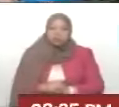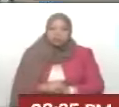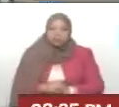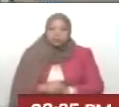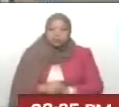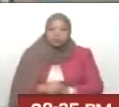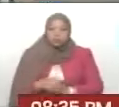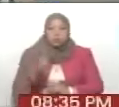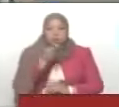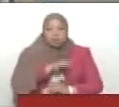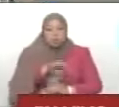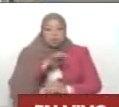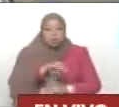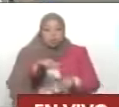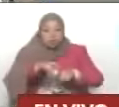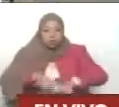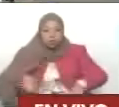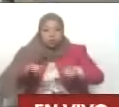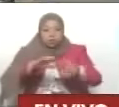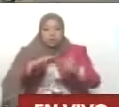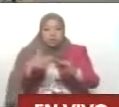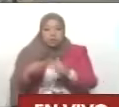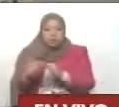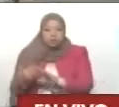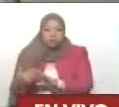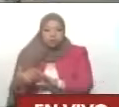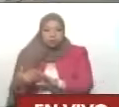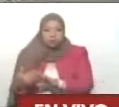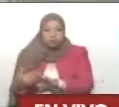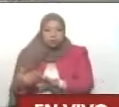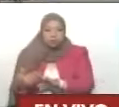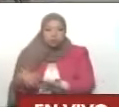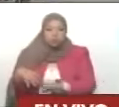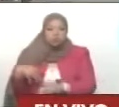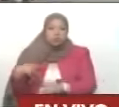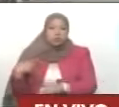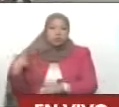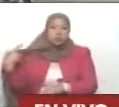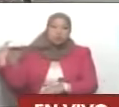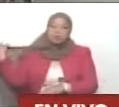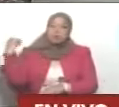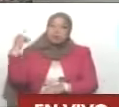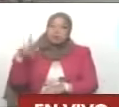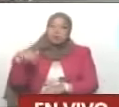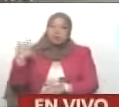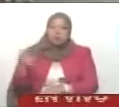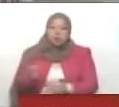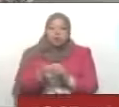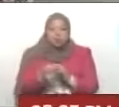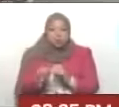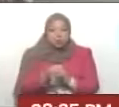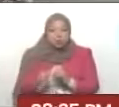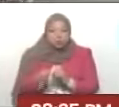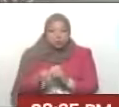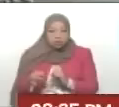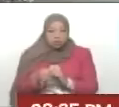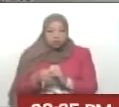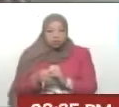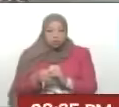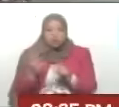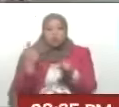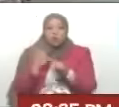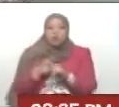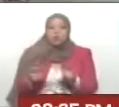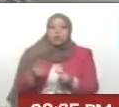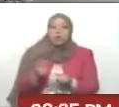en la zona, en la parroquia. Y después subiremos al municipio. Pero vamos